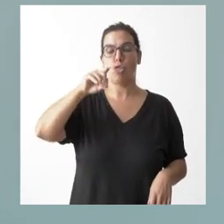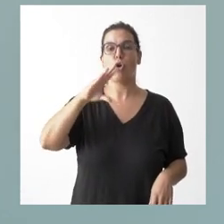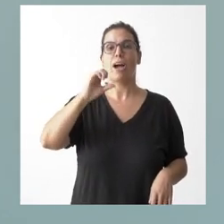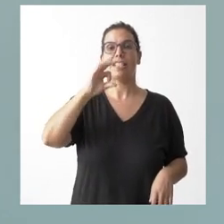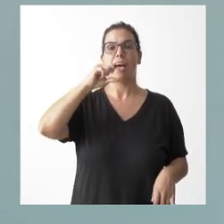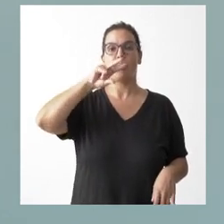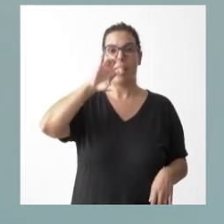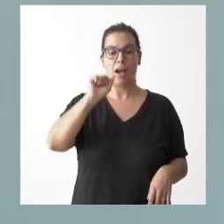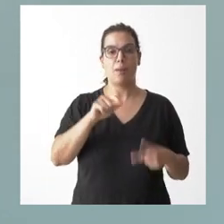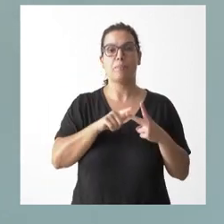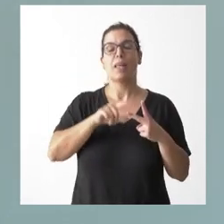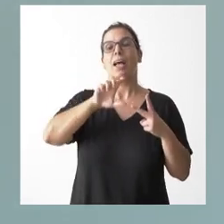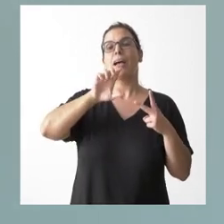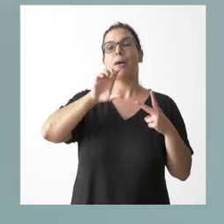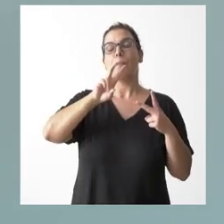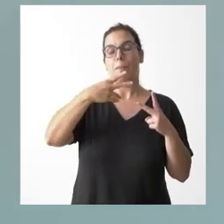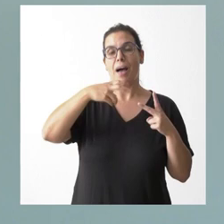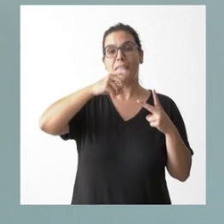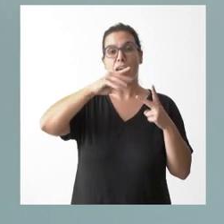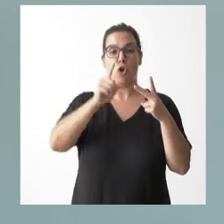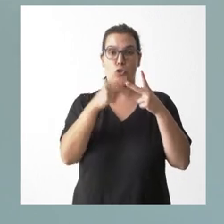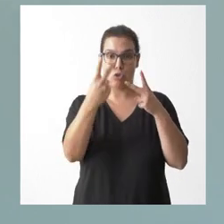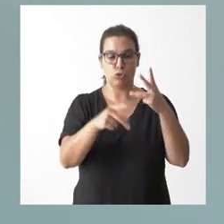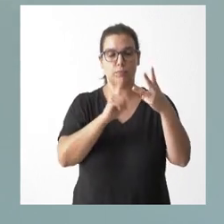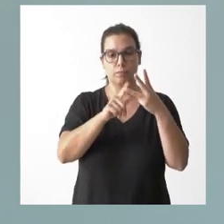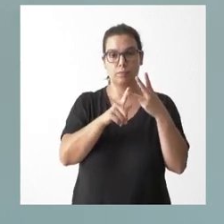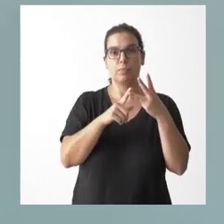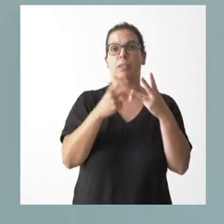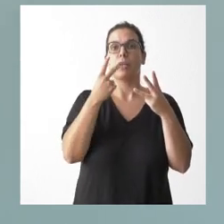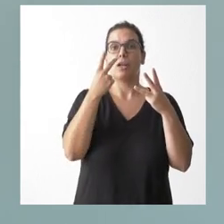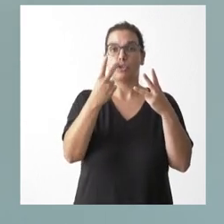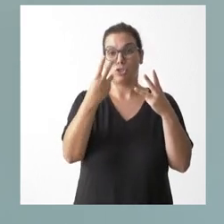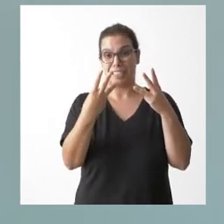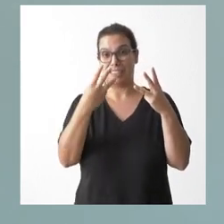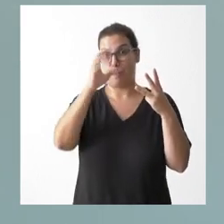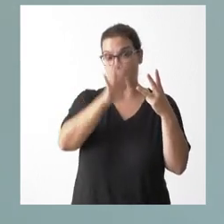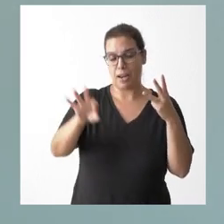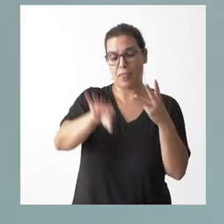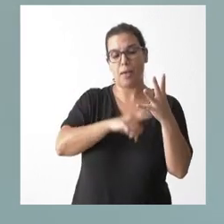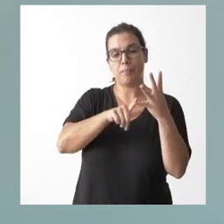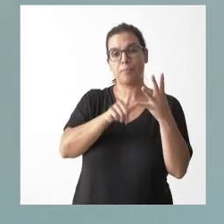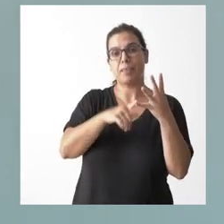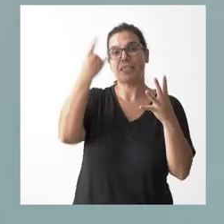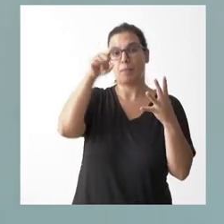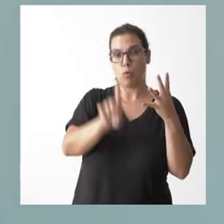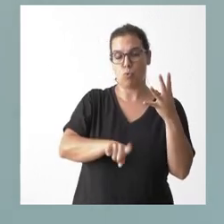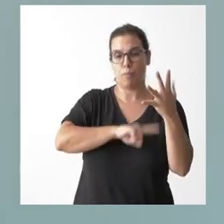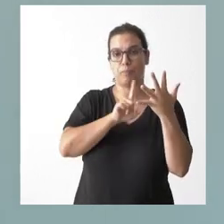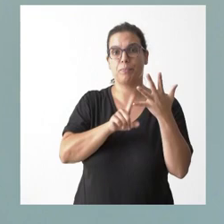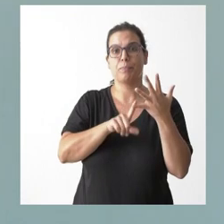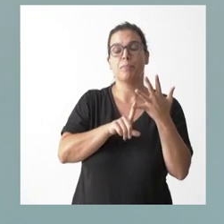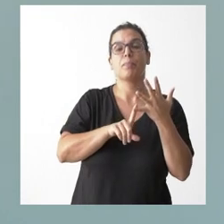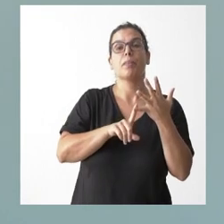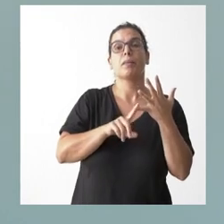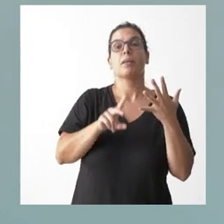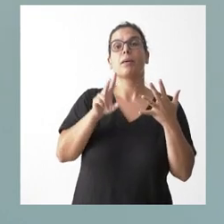y Vega de Espinareda en León, Grijota, Velía del Río Carrión y Villalobón en Palencia, Ledrada en Salamanca, Traspinedo y